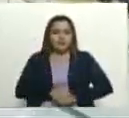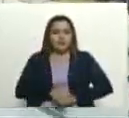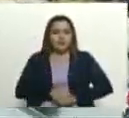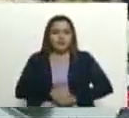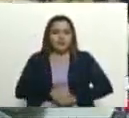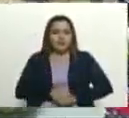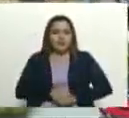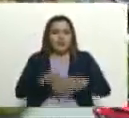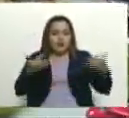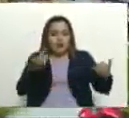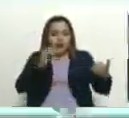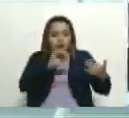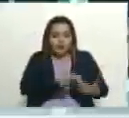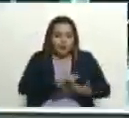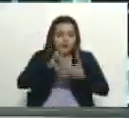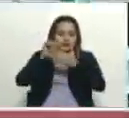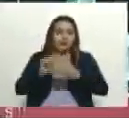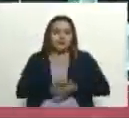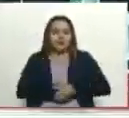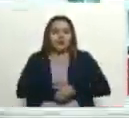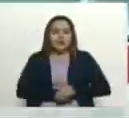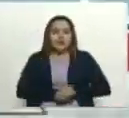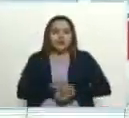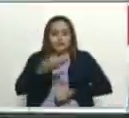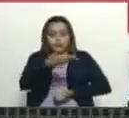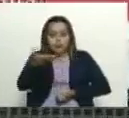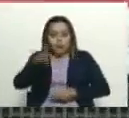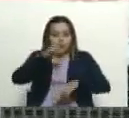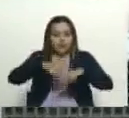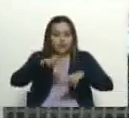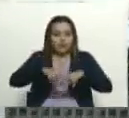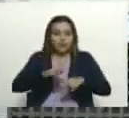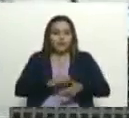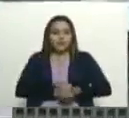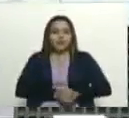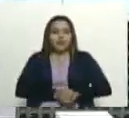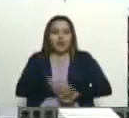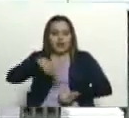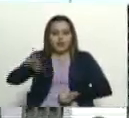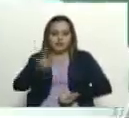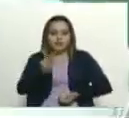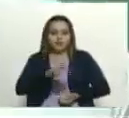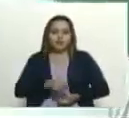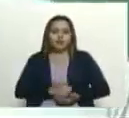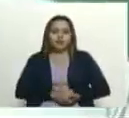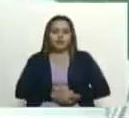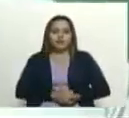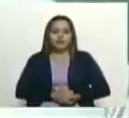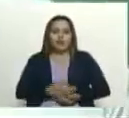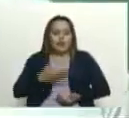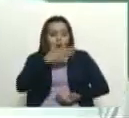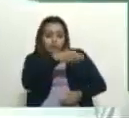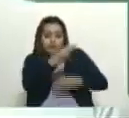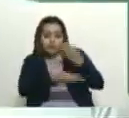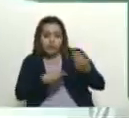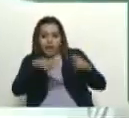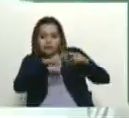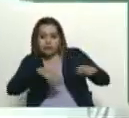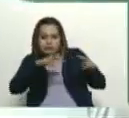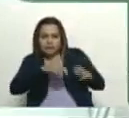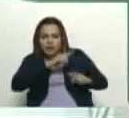la vanguardia de curar estos niños en Venezuela. Fuimos haciendo los análisis posteriores